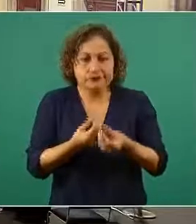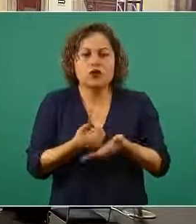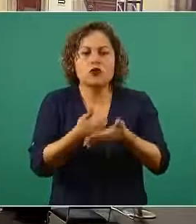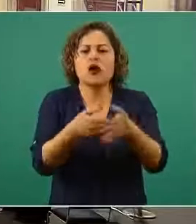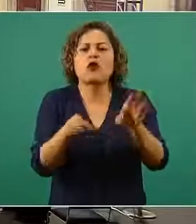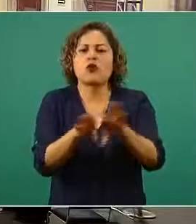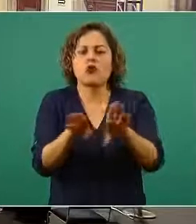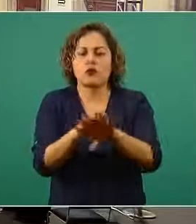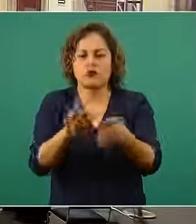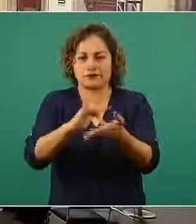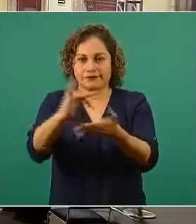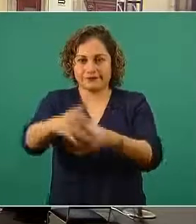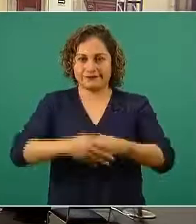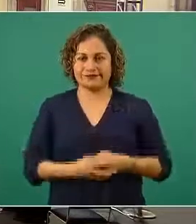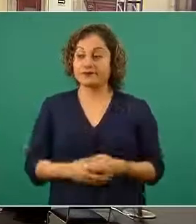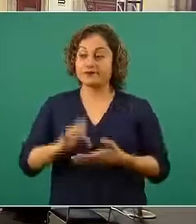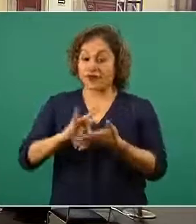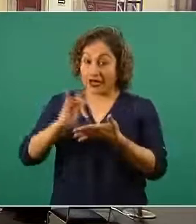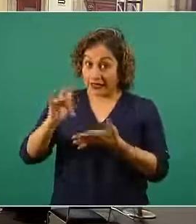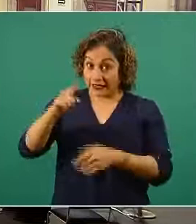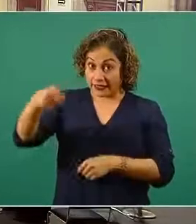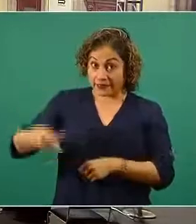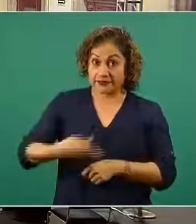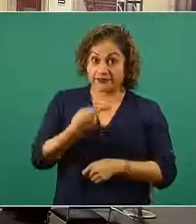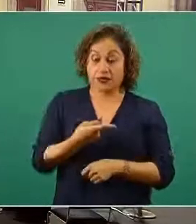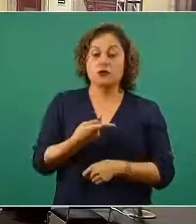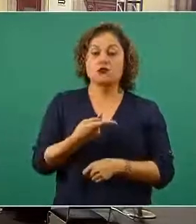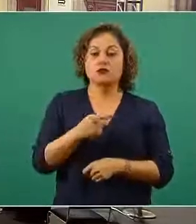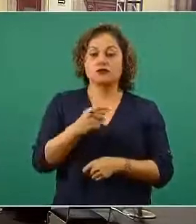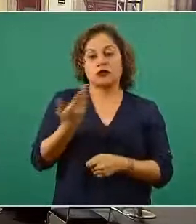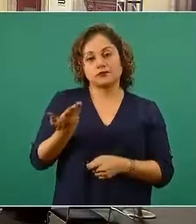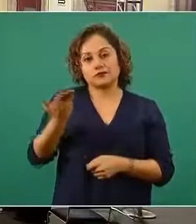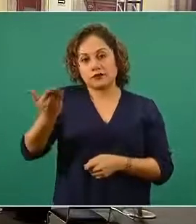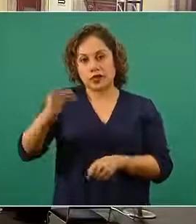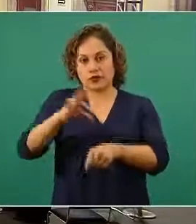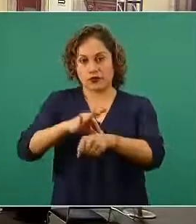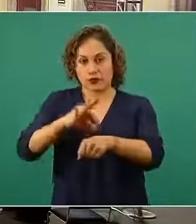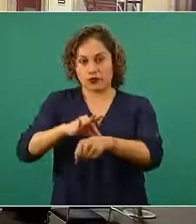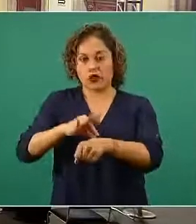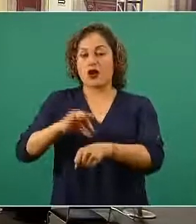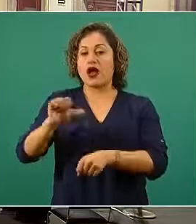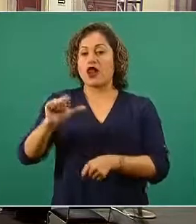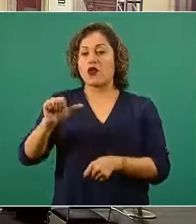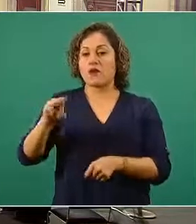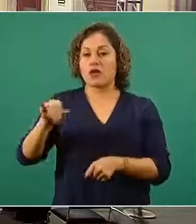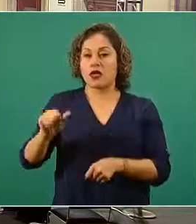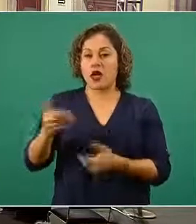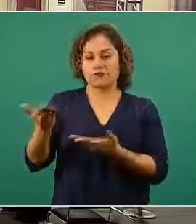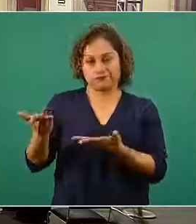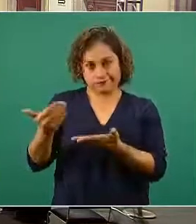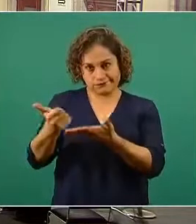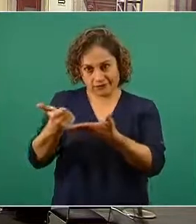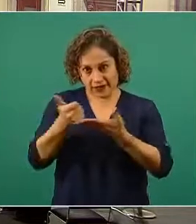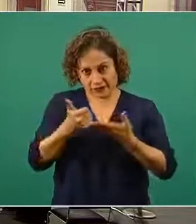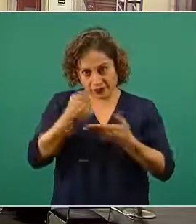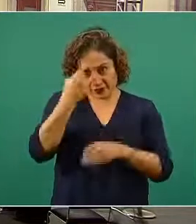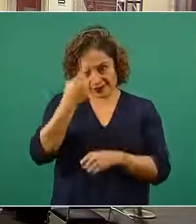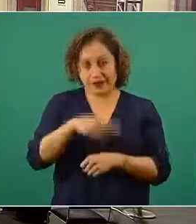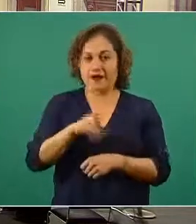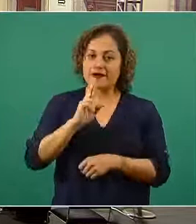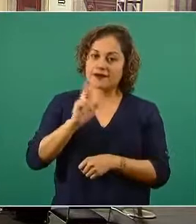gracias. Muchísimas gracias por la pregunta y le pediríamos al doctor José Luis Alomía Segarra si nos puede apoyar con la